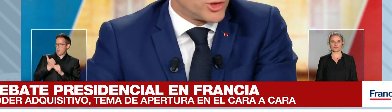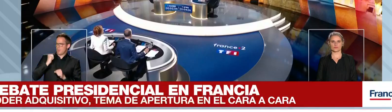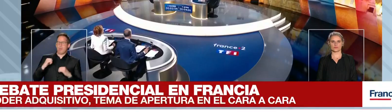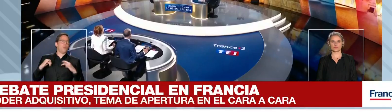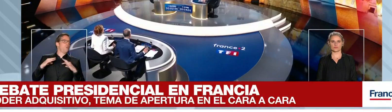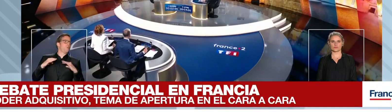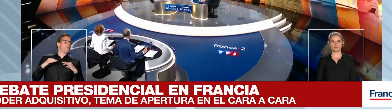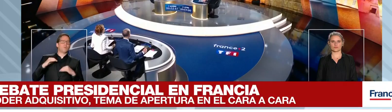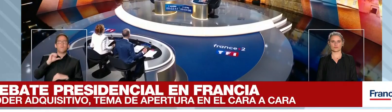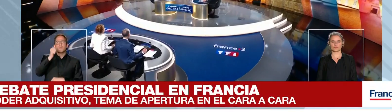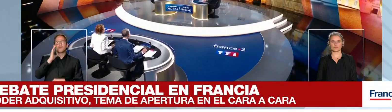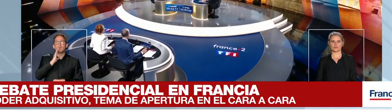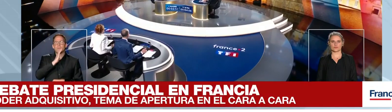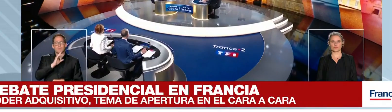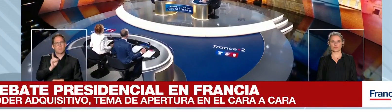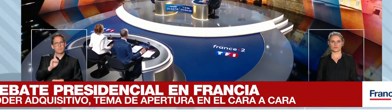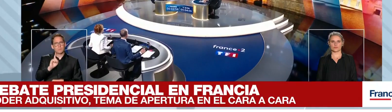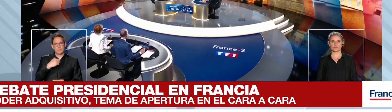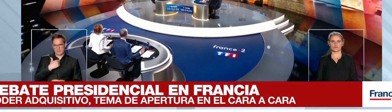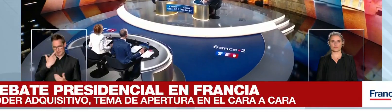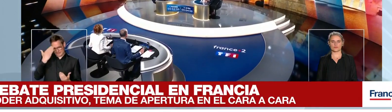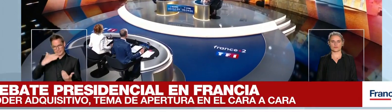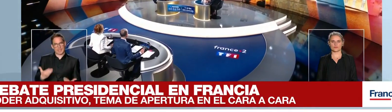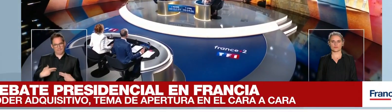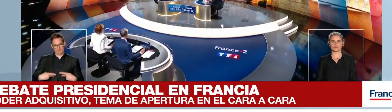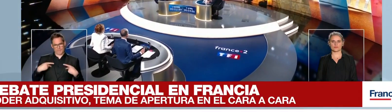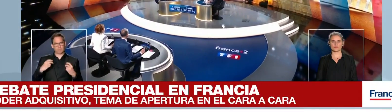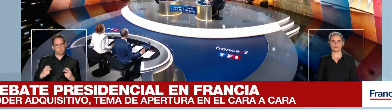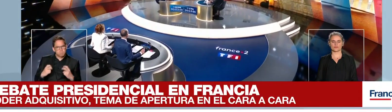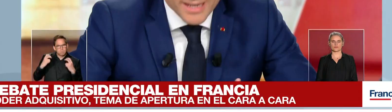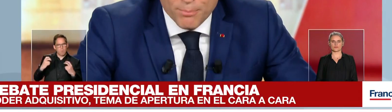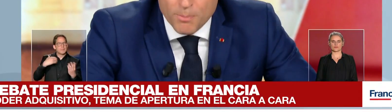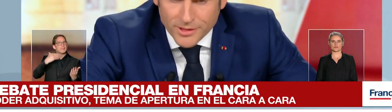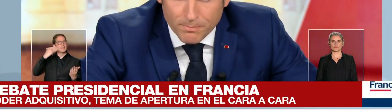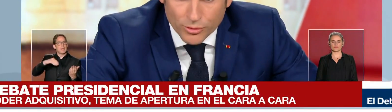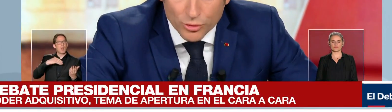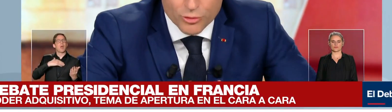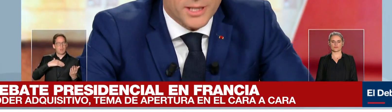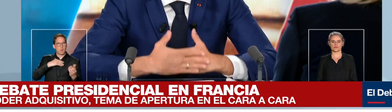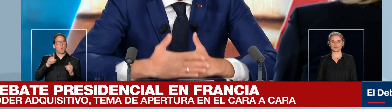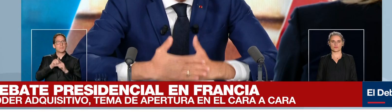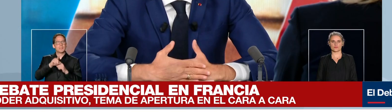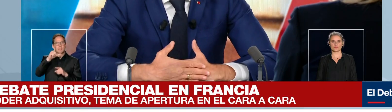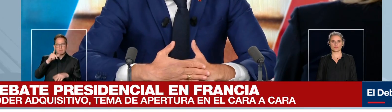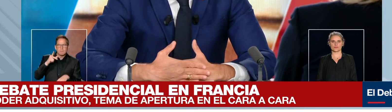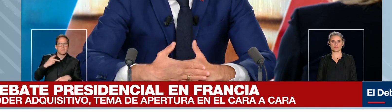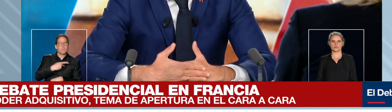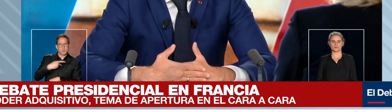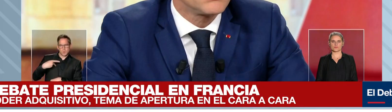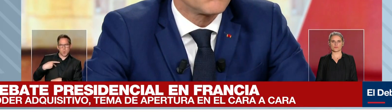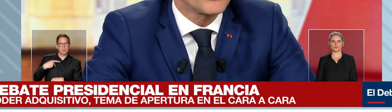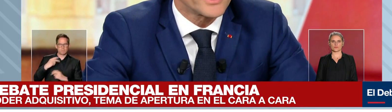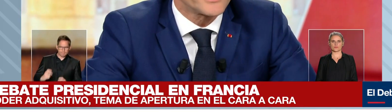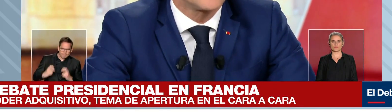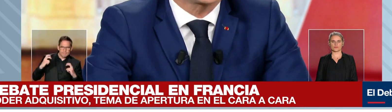esperar, como el año pasado, a llegar hasta enero, porque ahora tenemos una inflación del más del 4%. Y para las pequeñas pensiones, quiero llevarlas